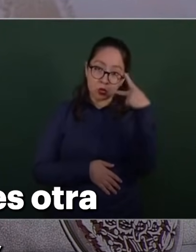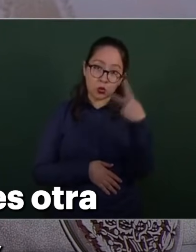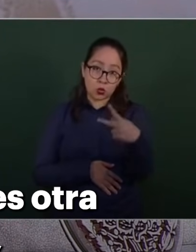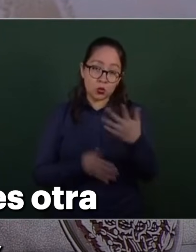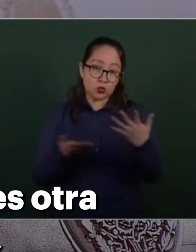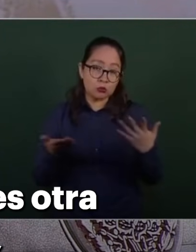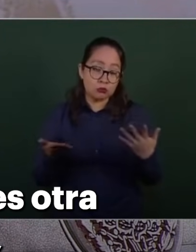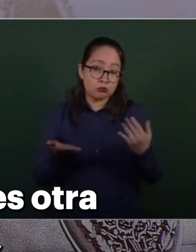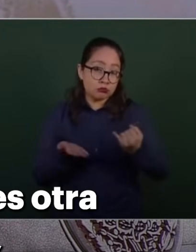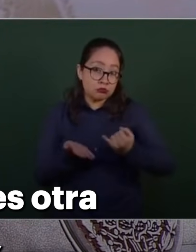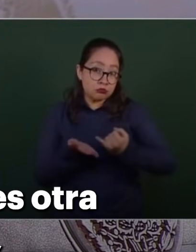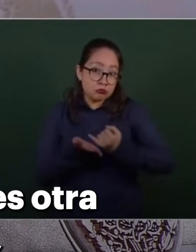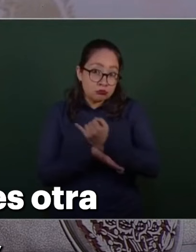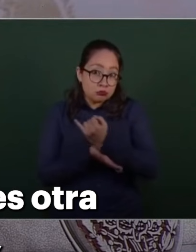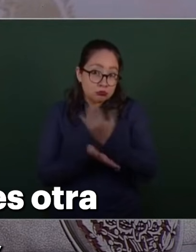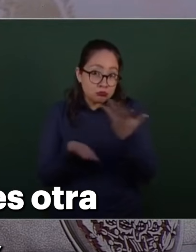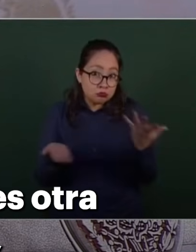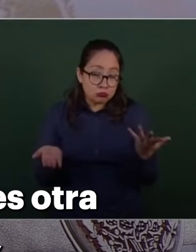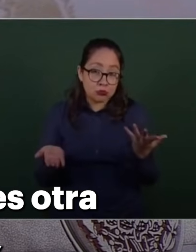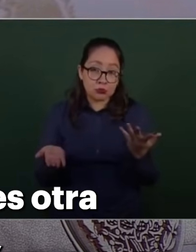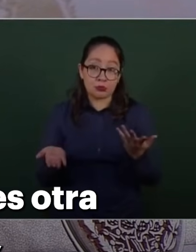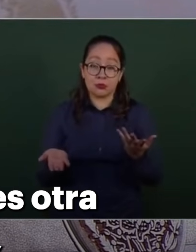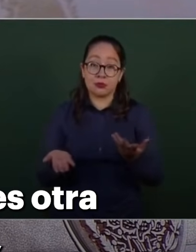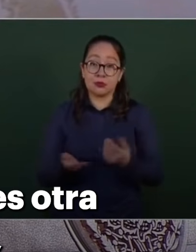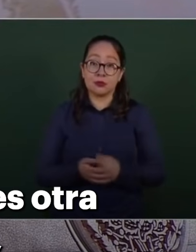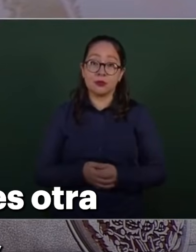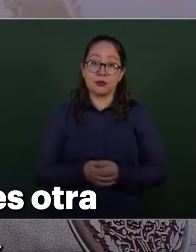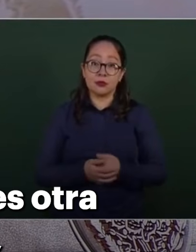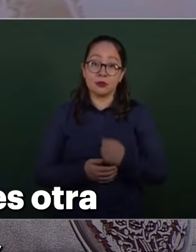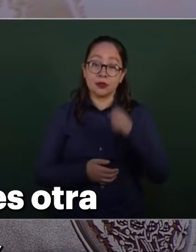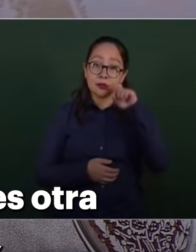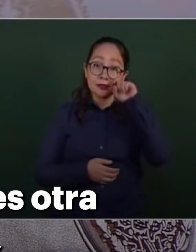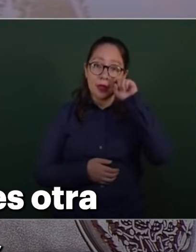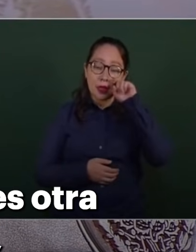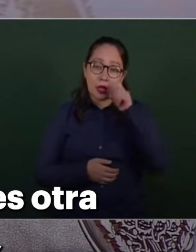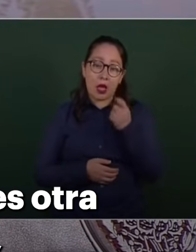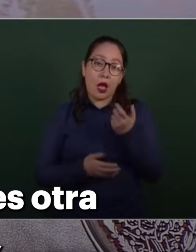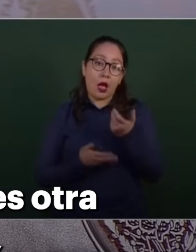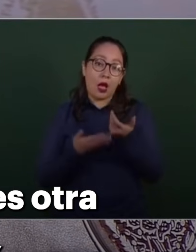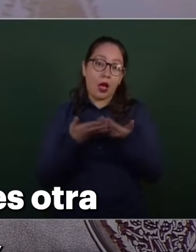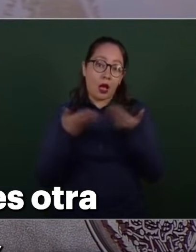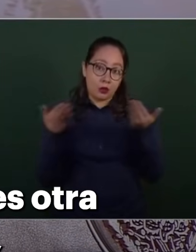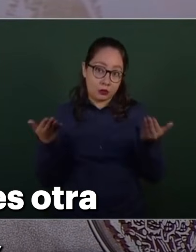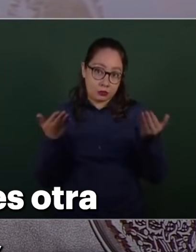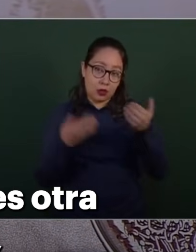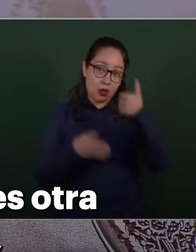y es momento de una definición,